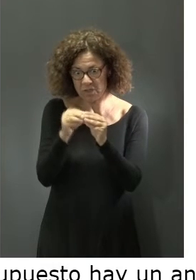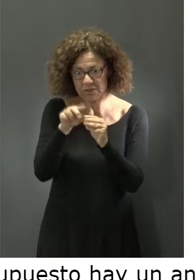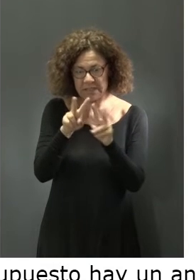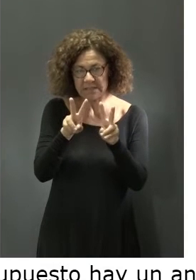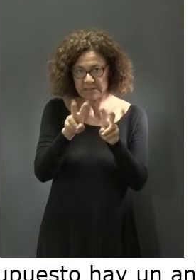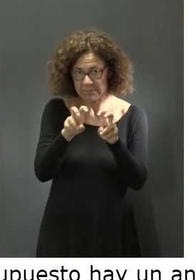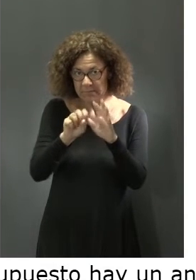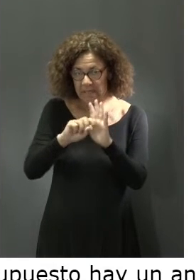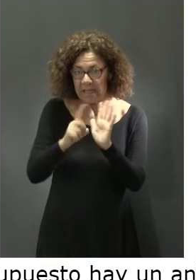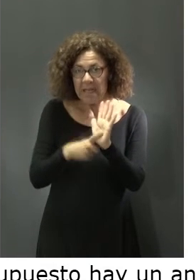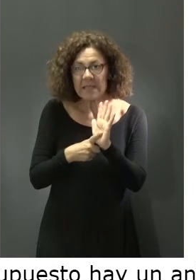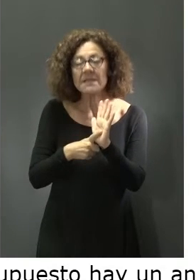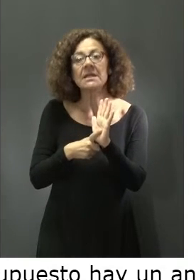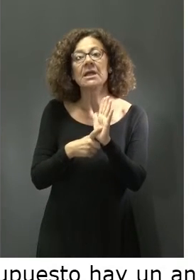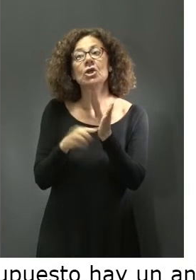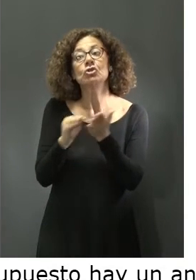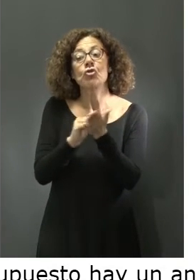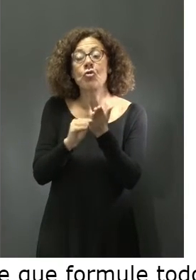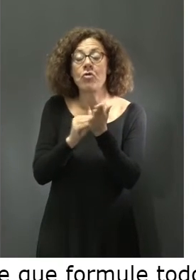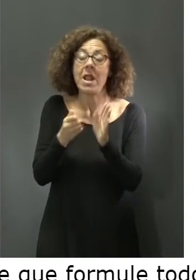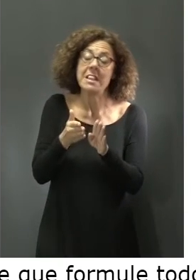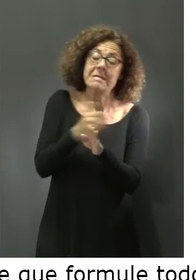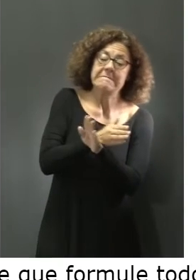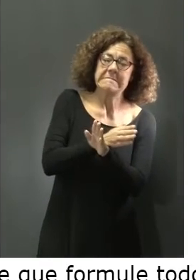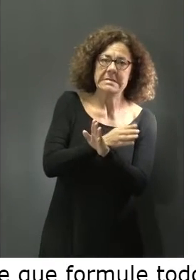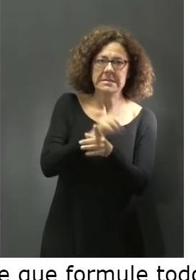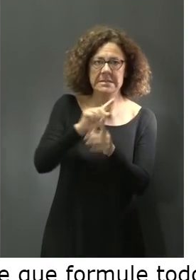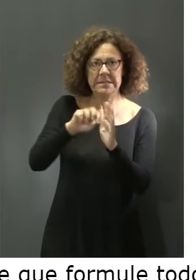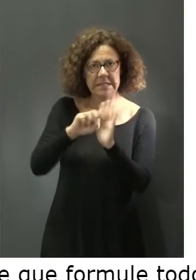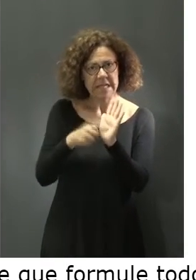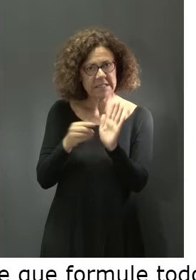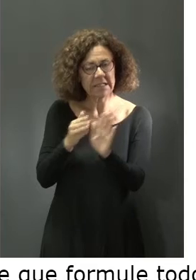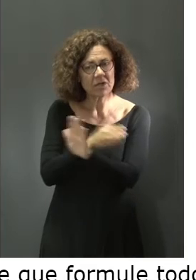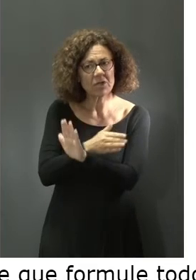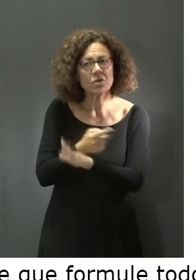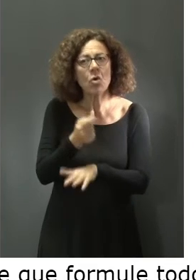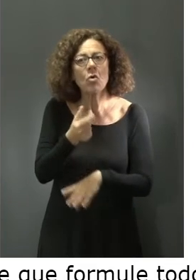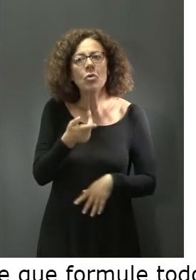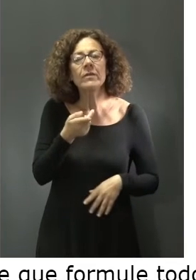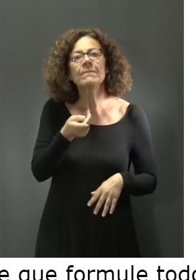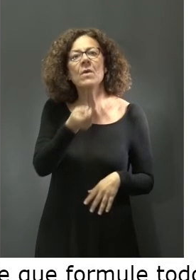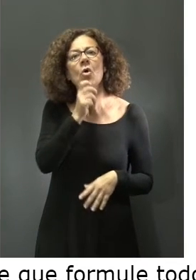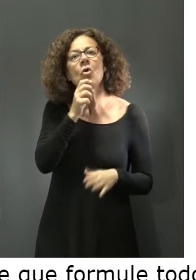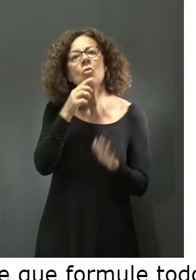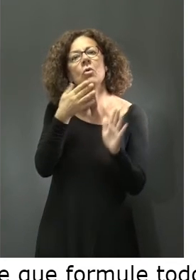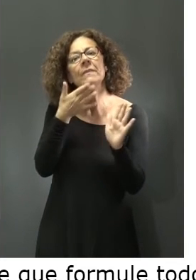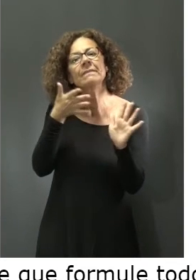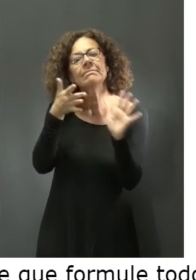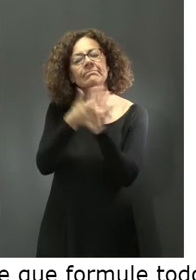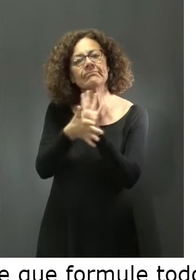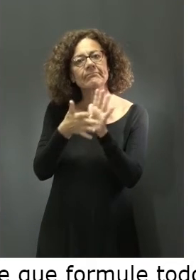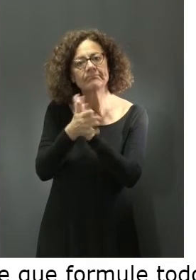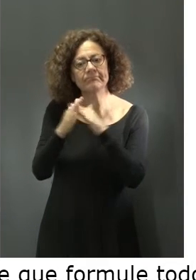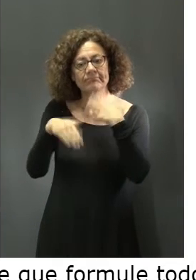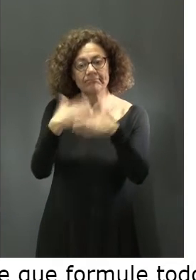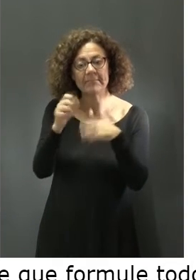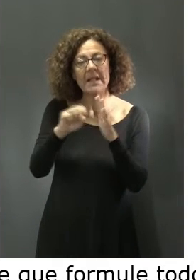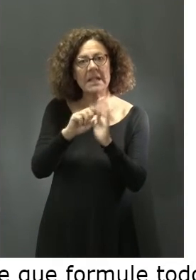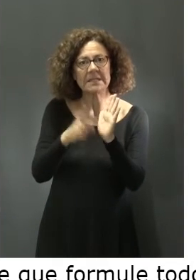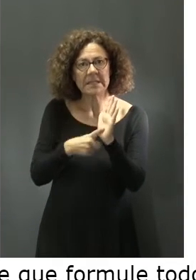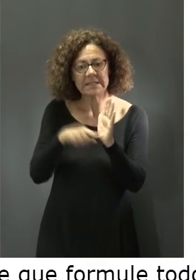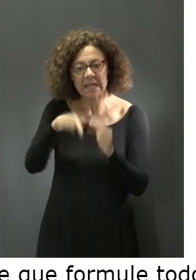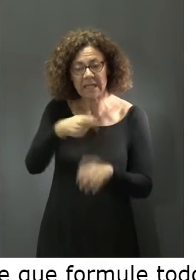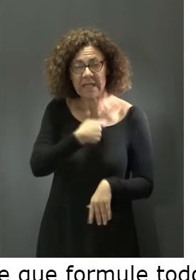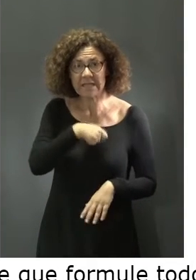y enmendando el anterior. Un poco, pues, ¿cómo describirías la evolución legislativa en